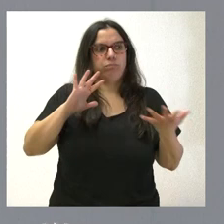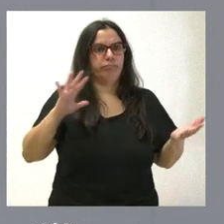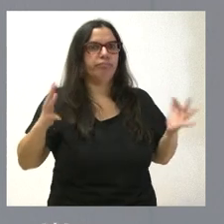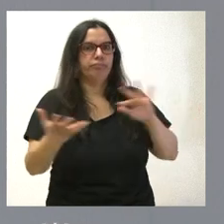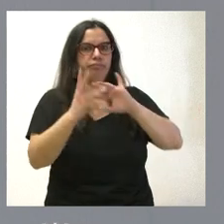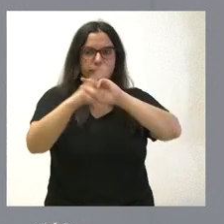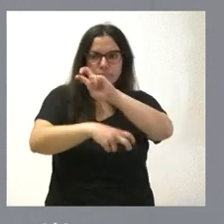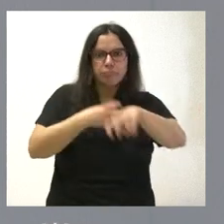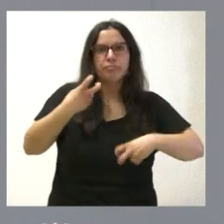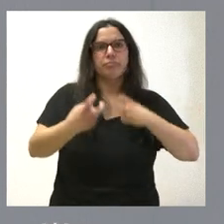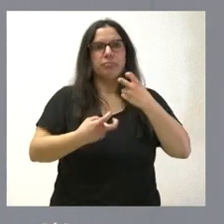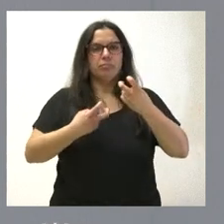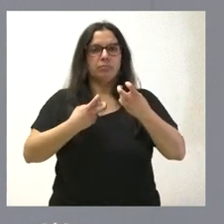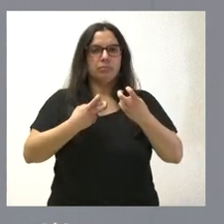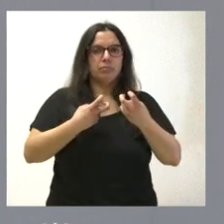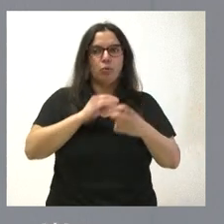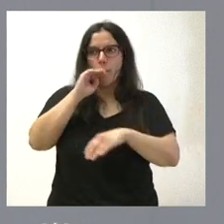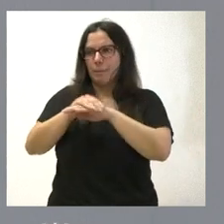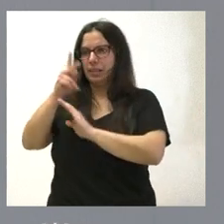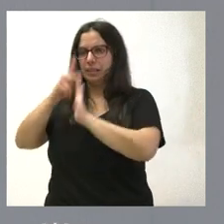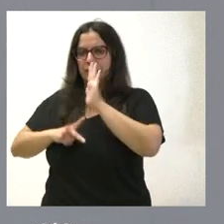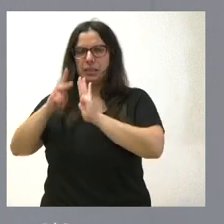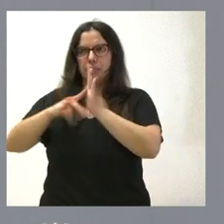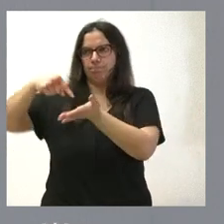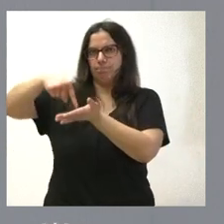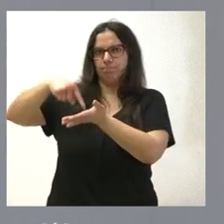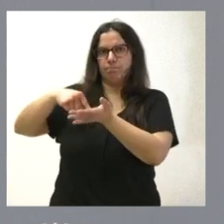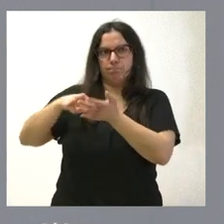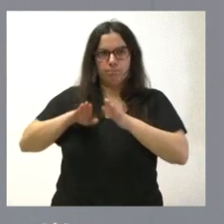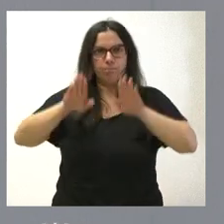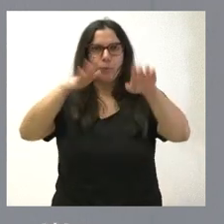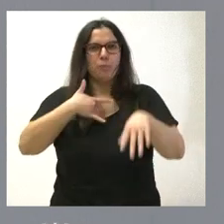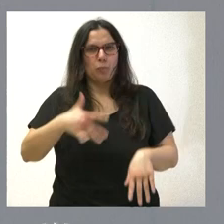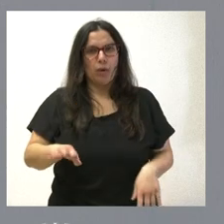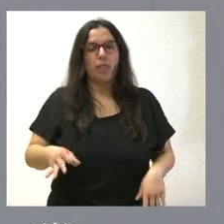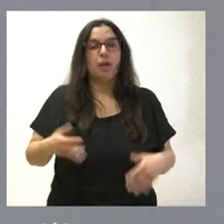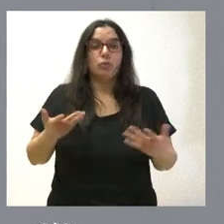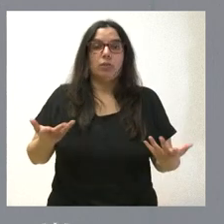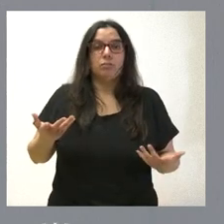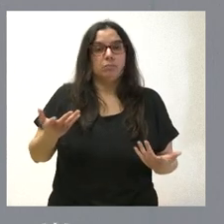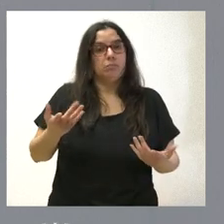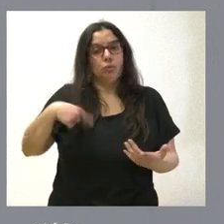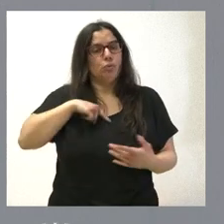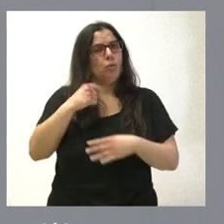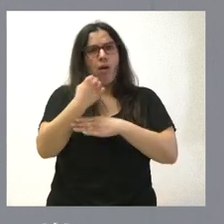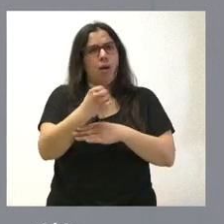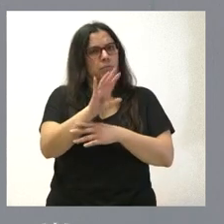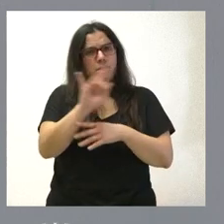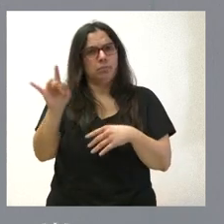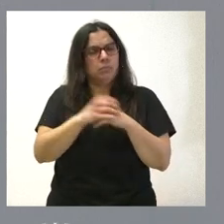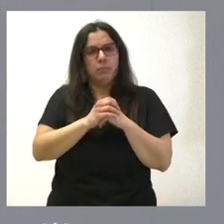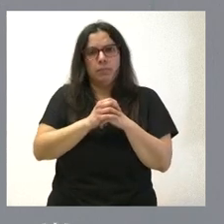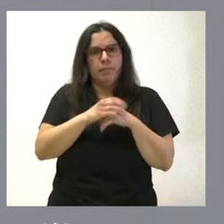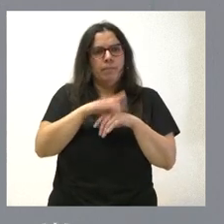neitan sus explotaciones y a la vez cumplir las exigencias que se pone en la normativa por tanto Claro que nosotros estamos de su lado a la hora de